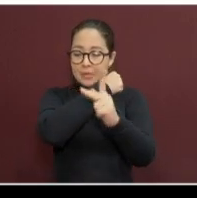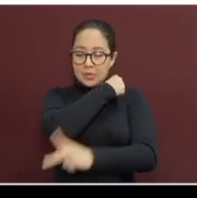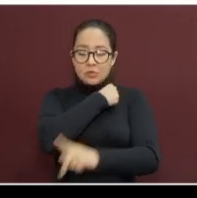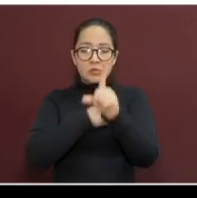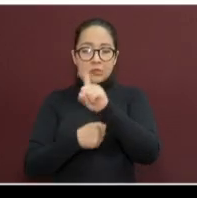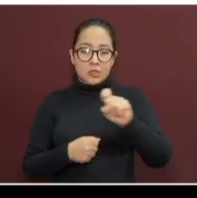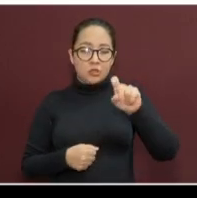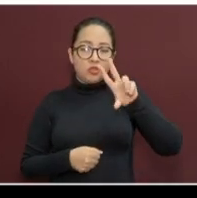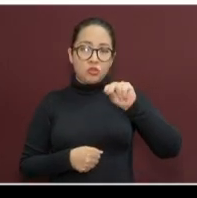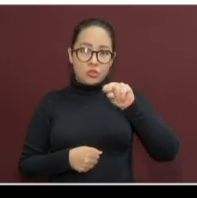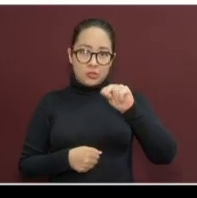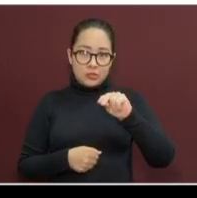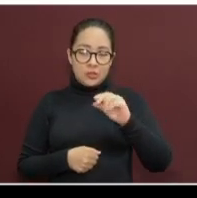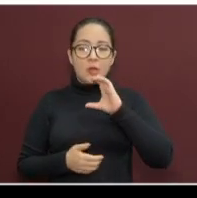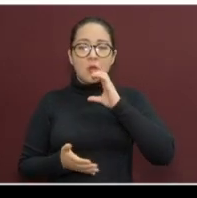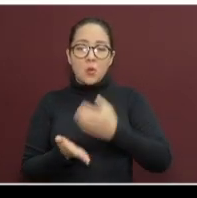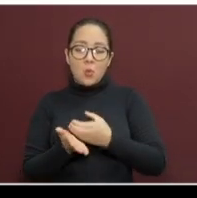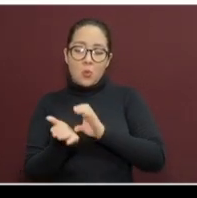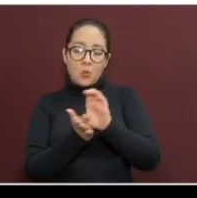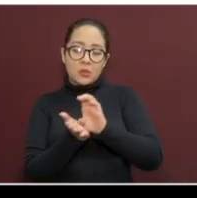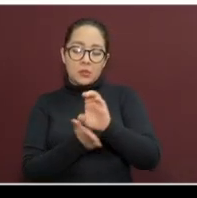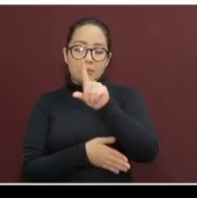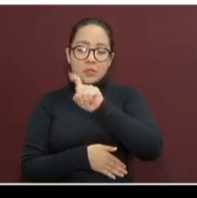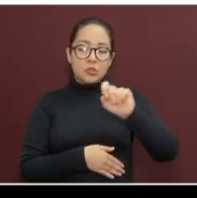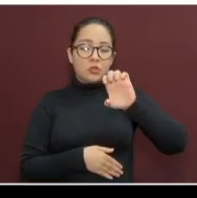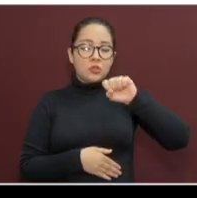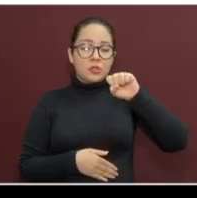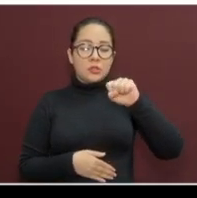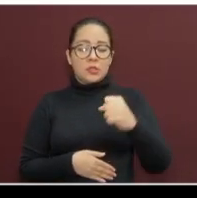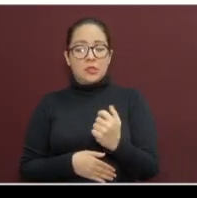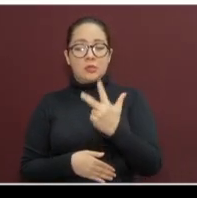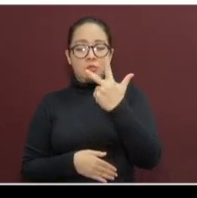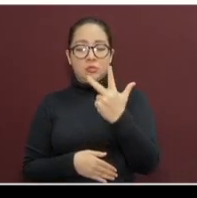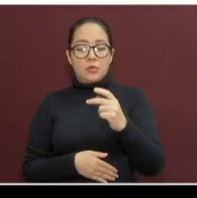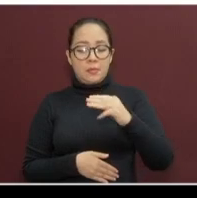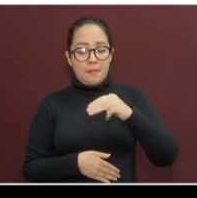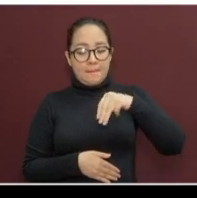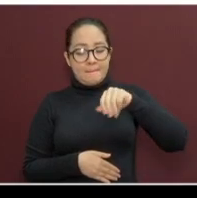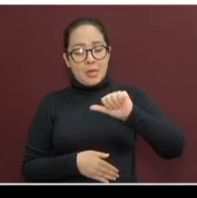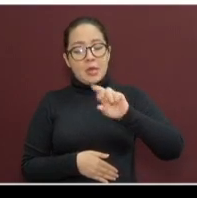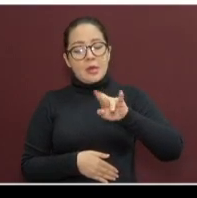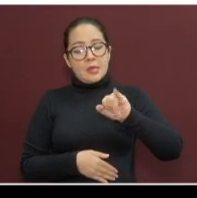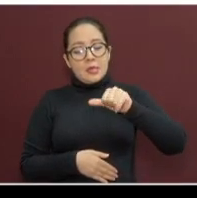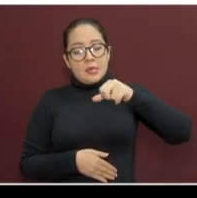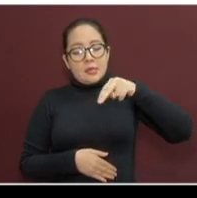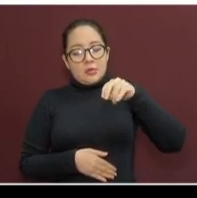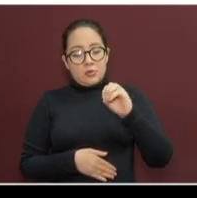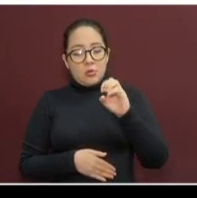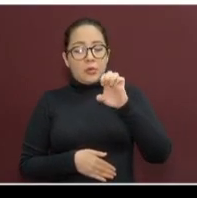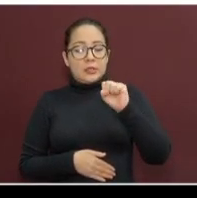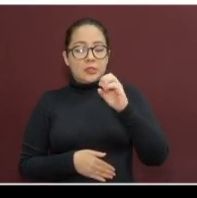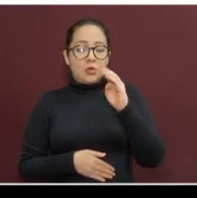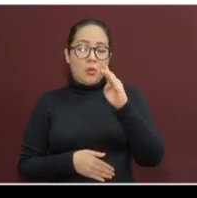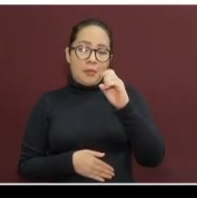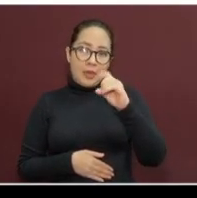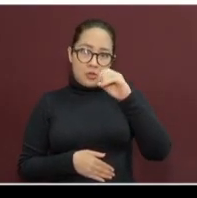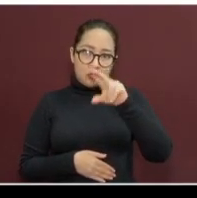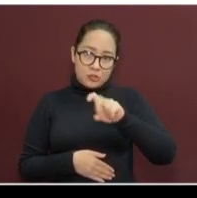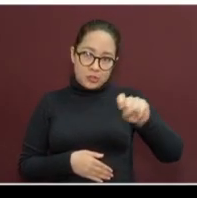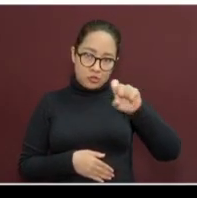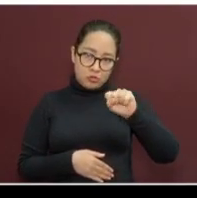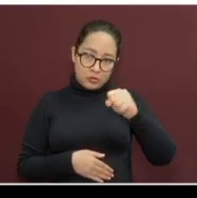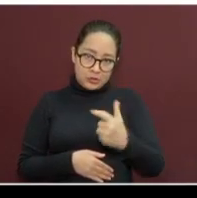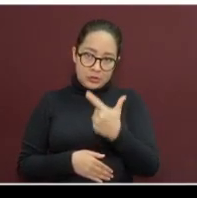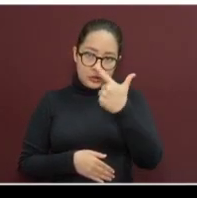180 coatepec 168 mariano escobedo 167 camerino a z